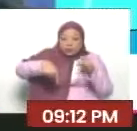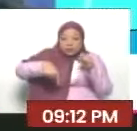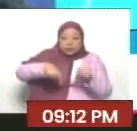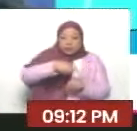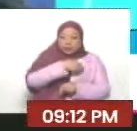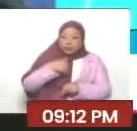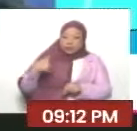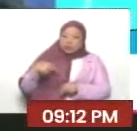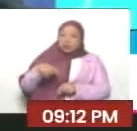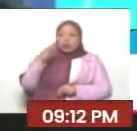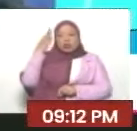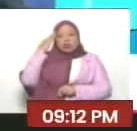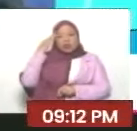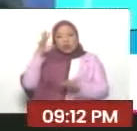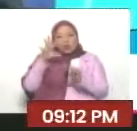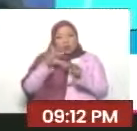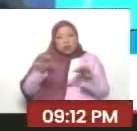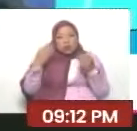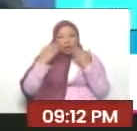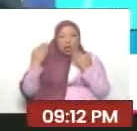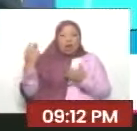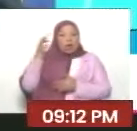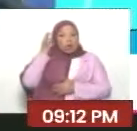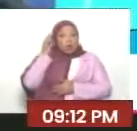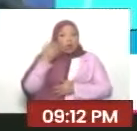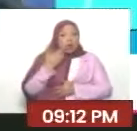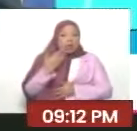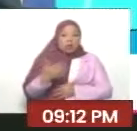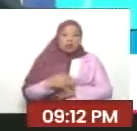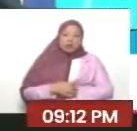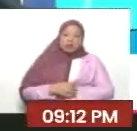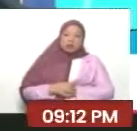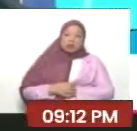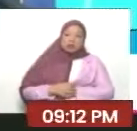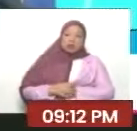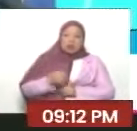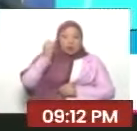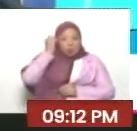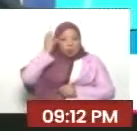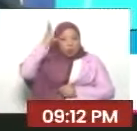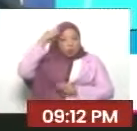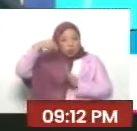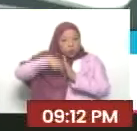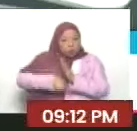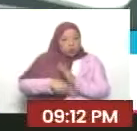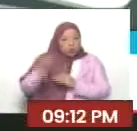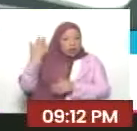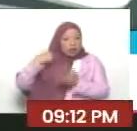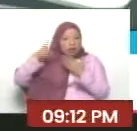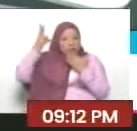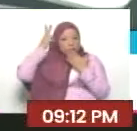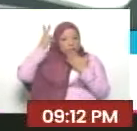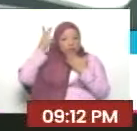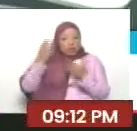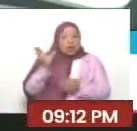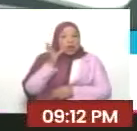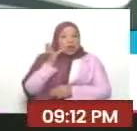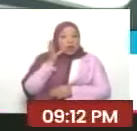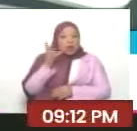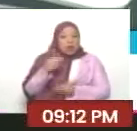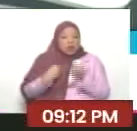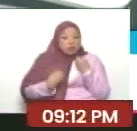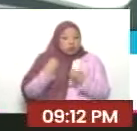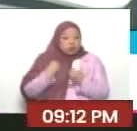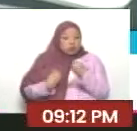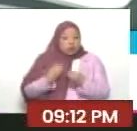yo quisiera saber tu comentario frente, fíjate, a este conocimiento profundo, ancestral, del cacao, la